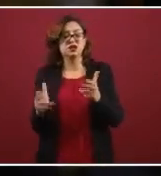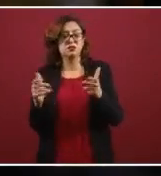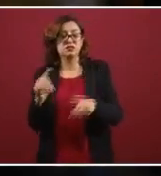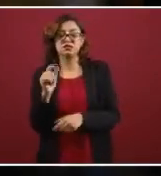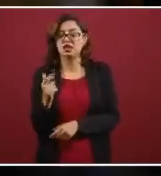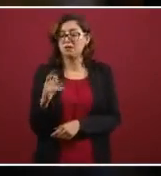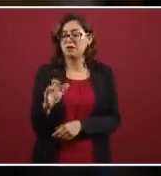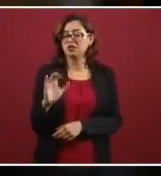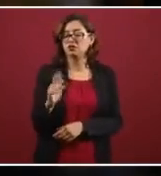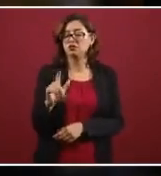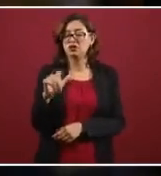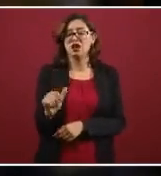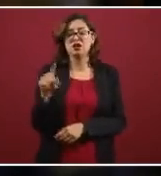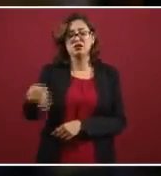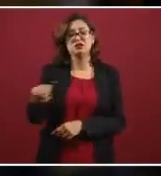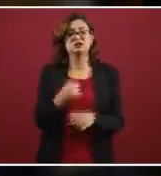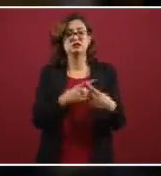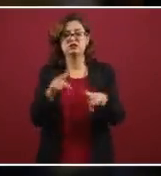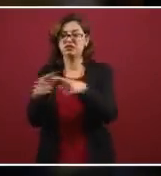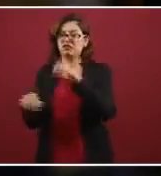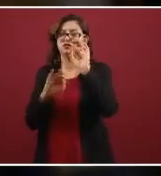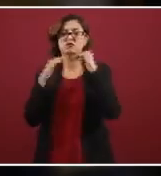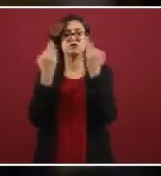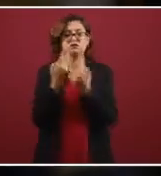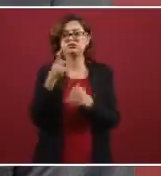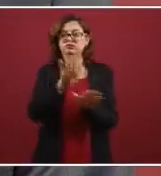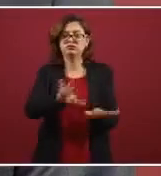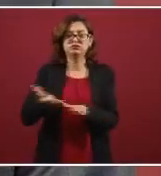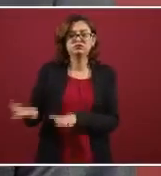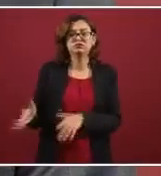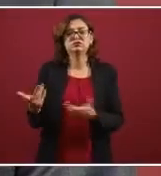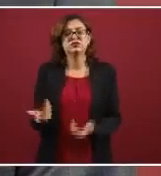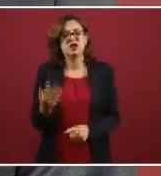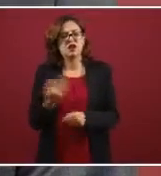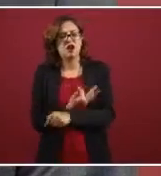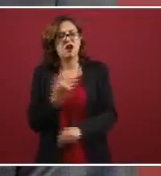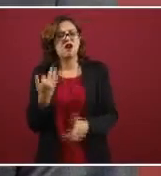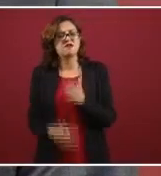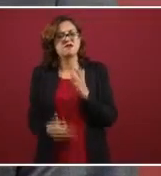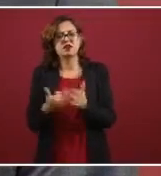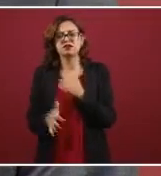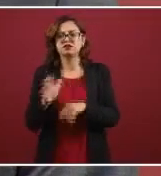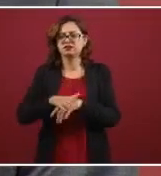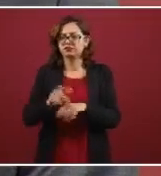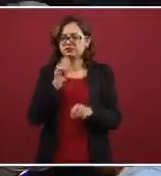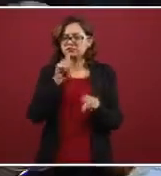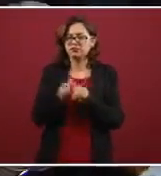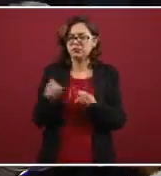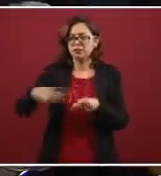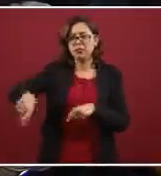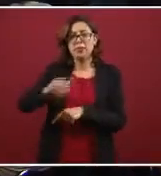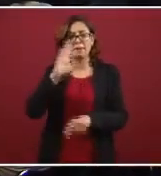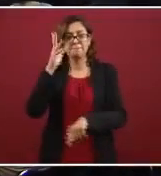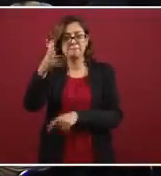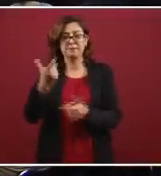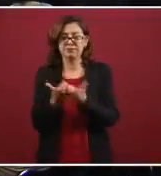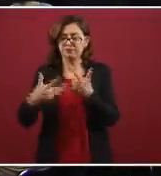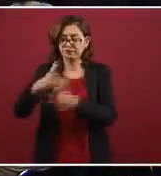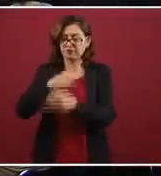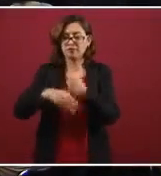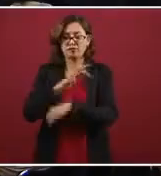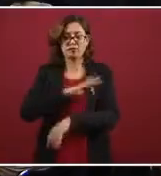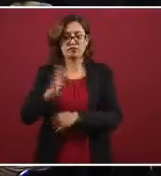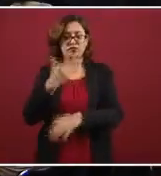una zona multimodal, pero se ha dejado a un lado. No se está tomando en cuenta la zona económica especial que se estaba proyectando. Por ahí es